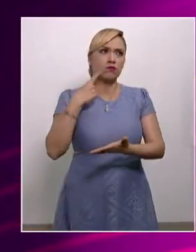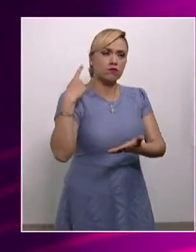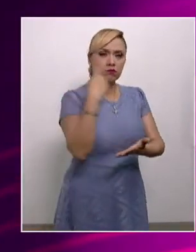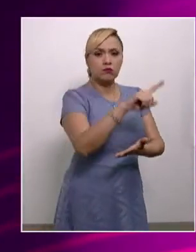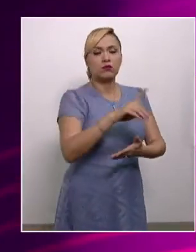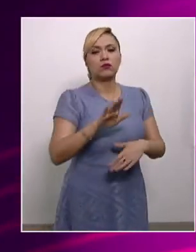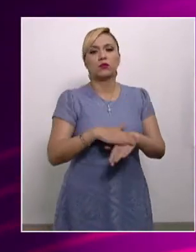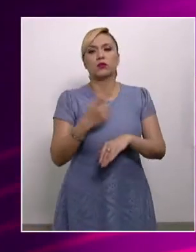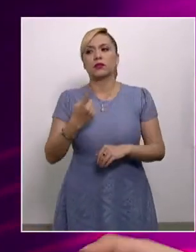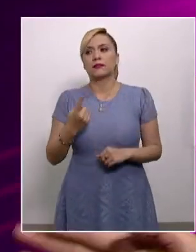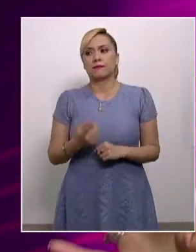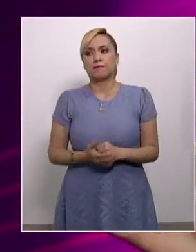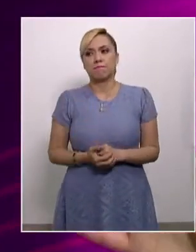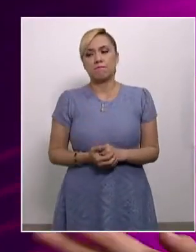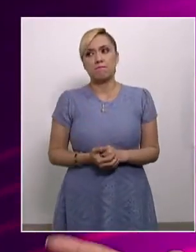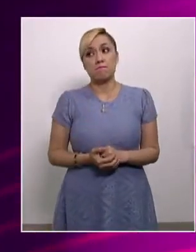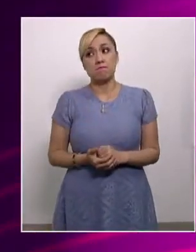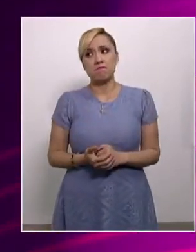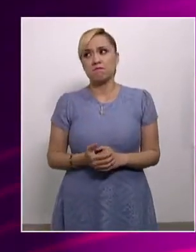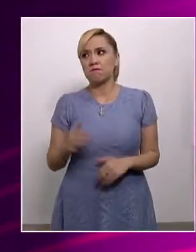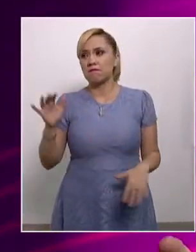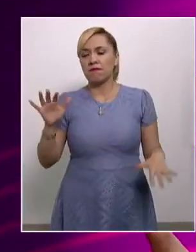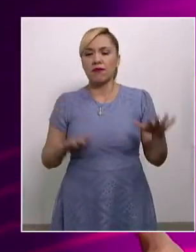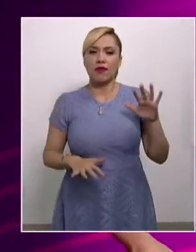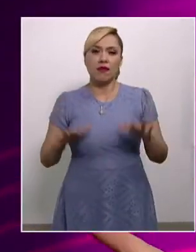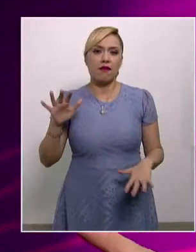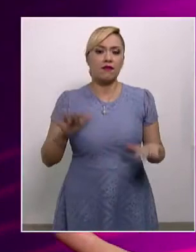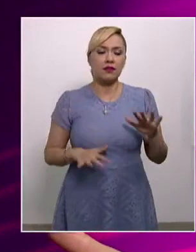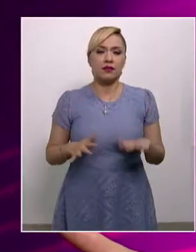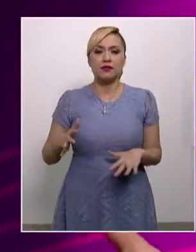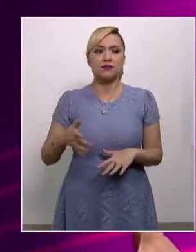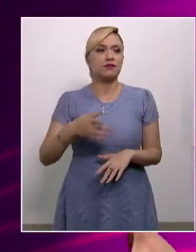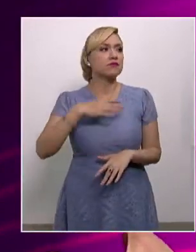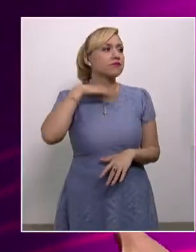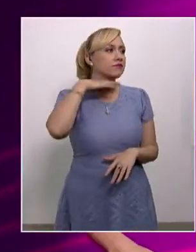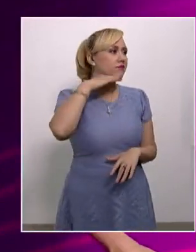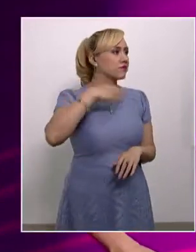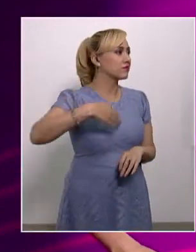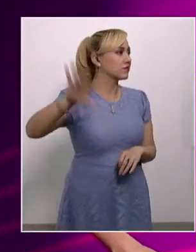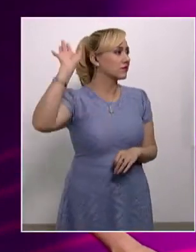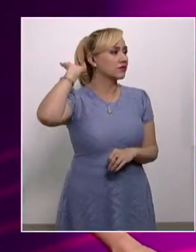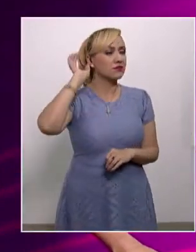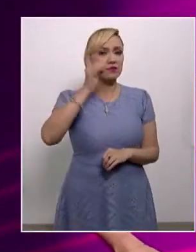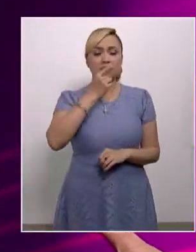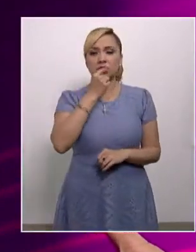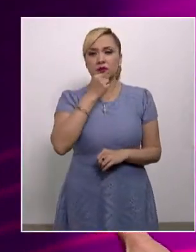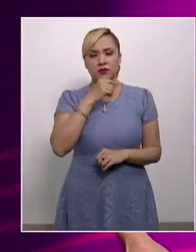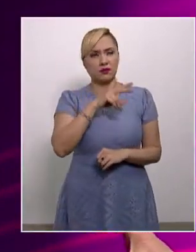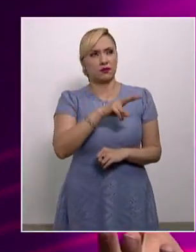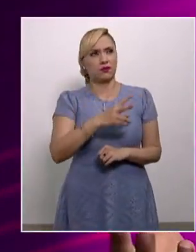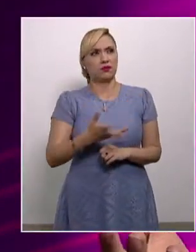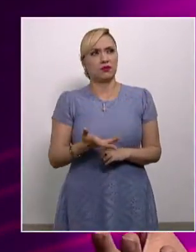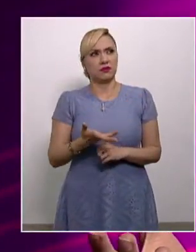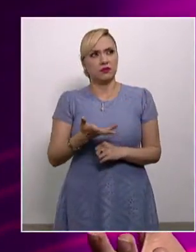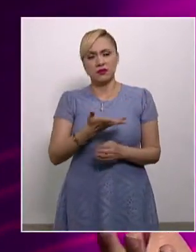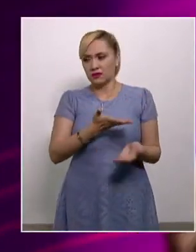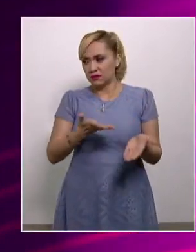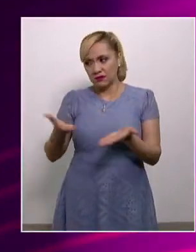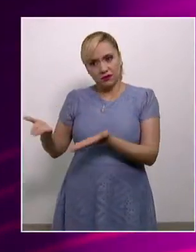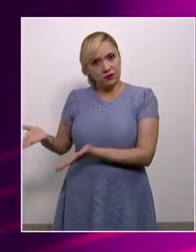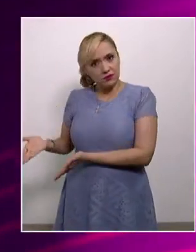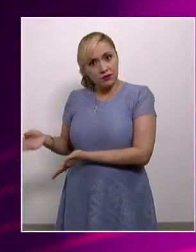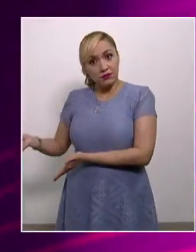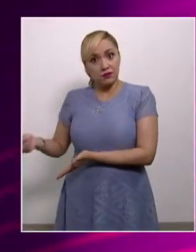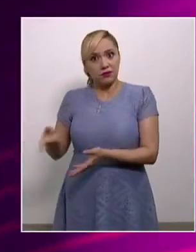porque también te tocas con la insensibilidad de la autoridad al no poder reconocer que